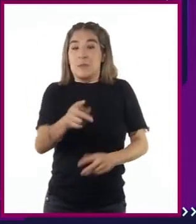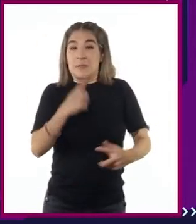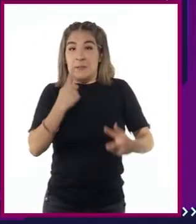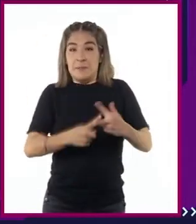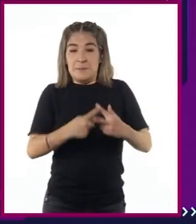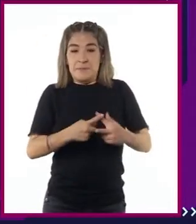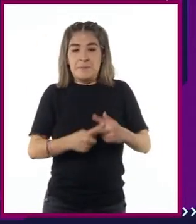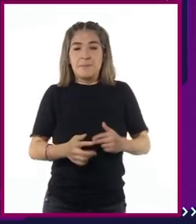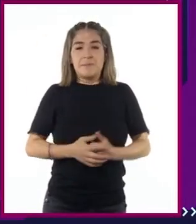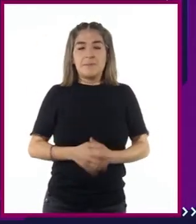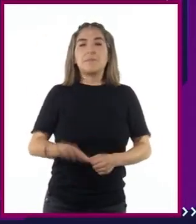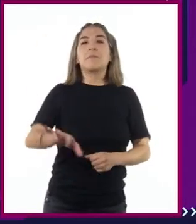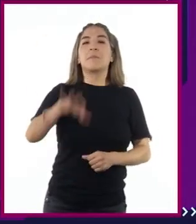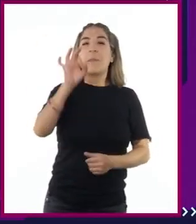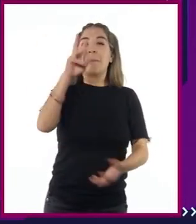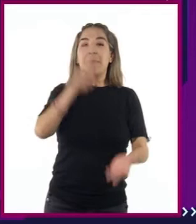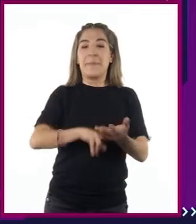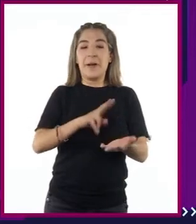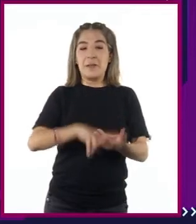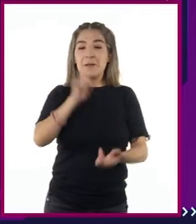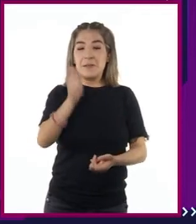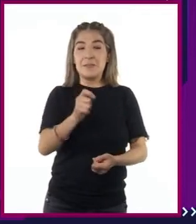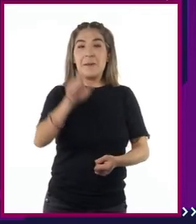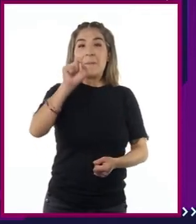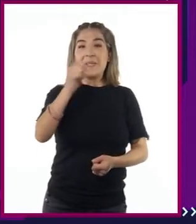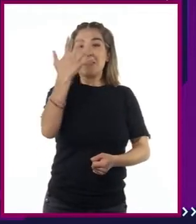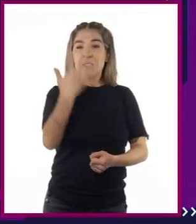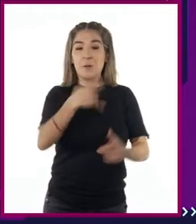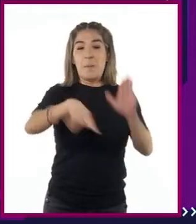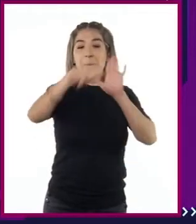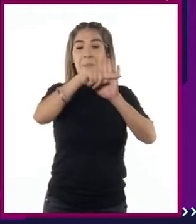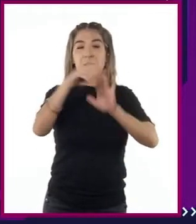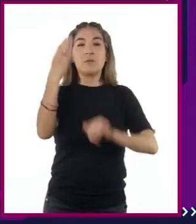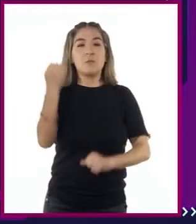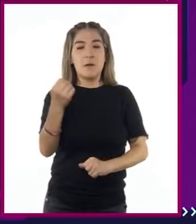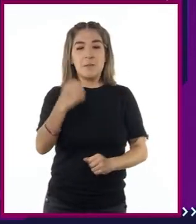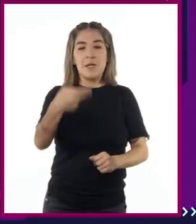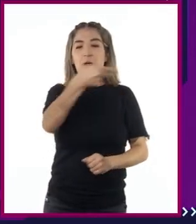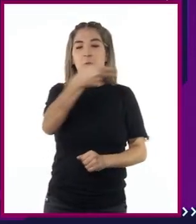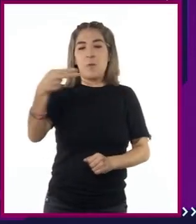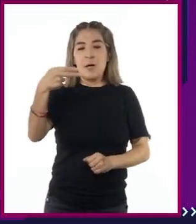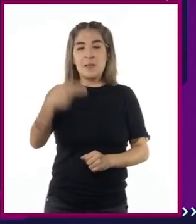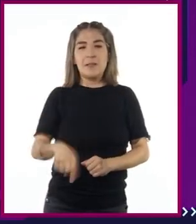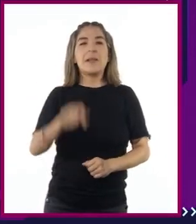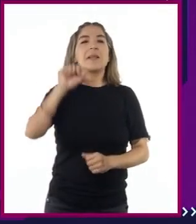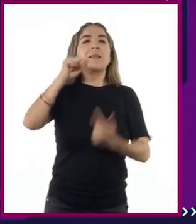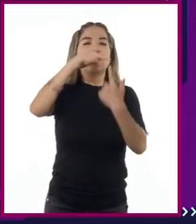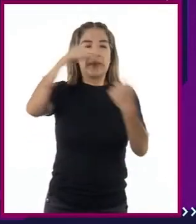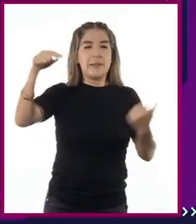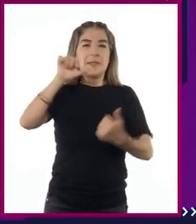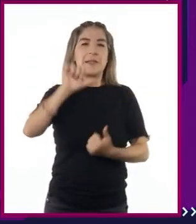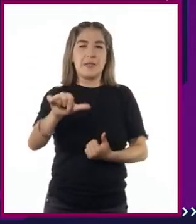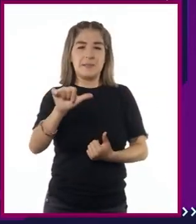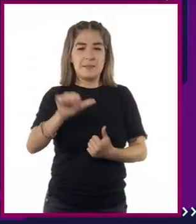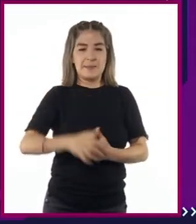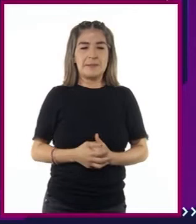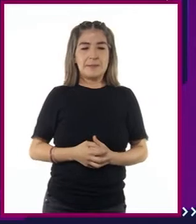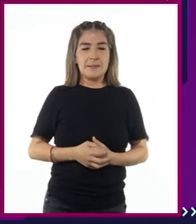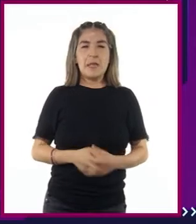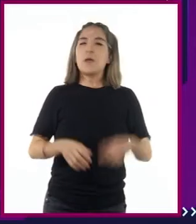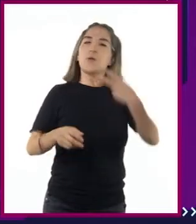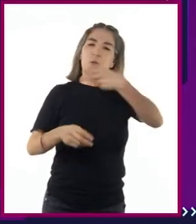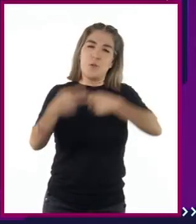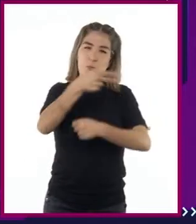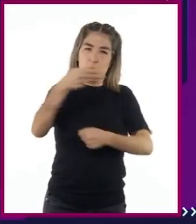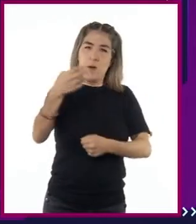operaciones, se obtiene que la raíz de 25 menos 9 es igual a la raíz de 16, igual